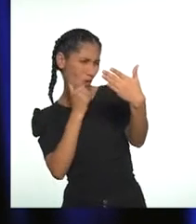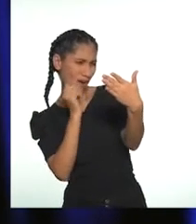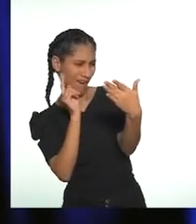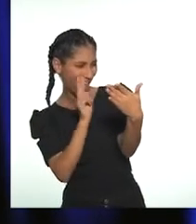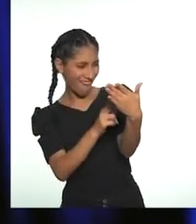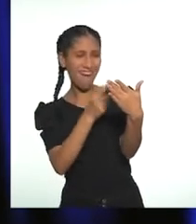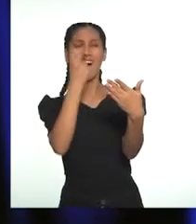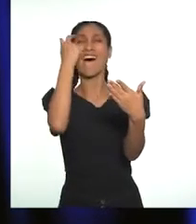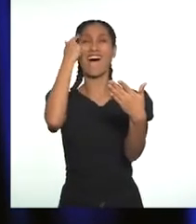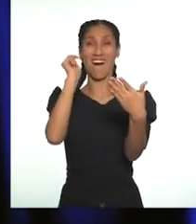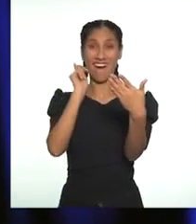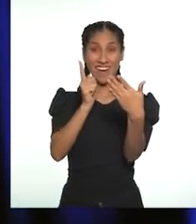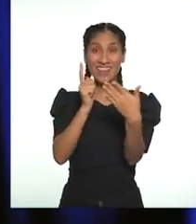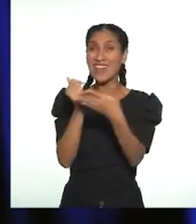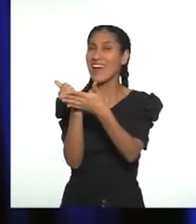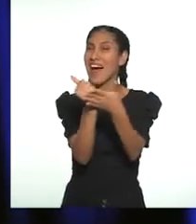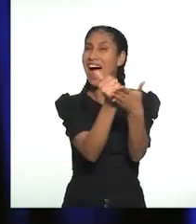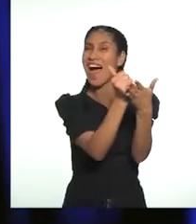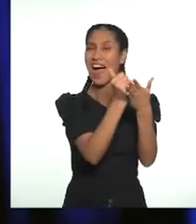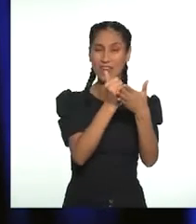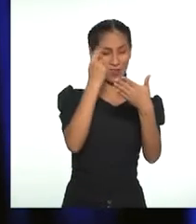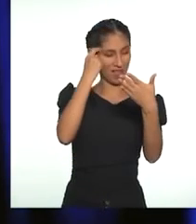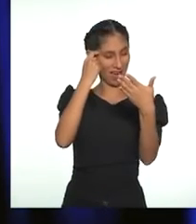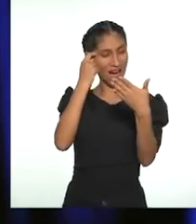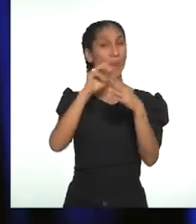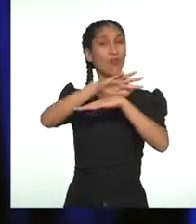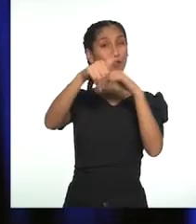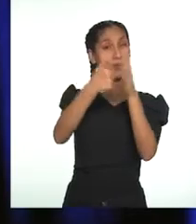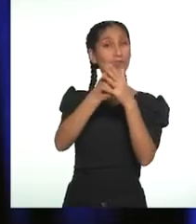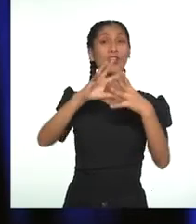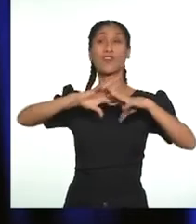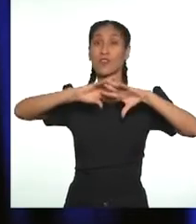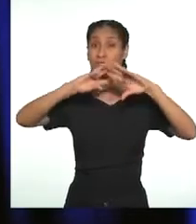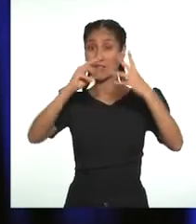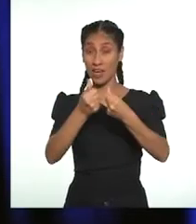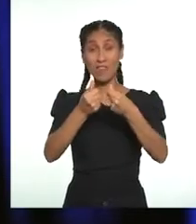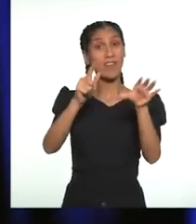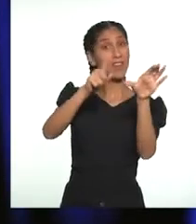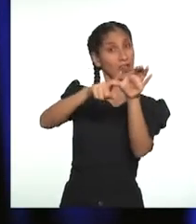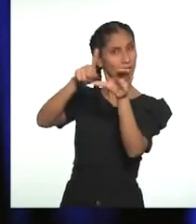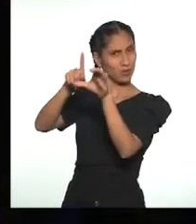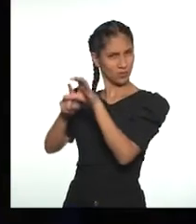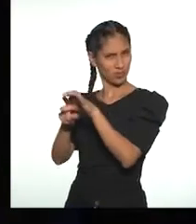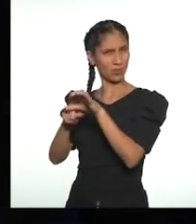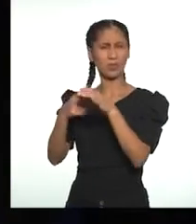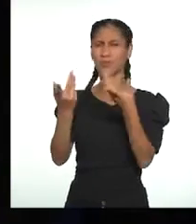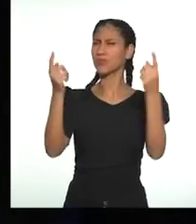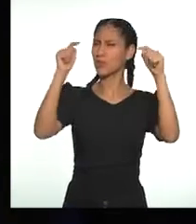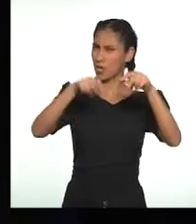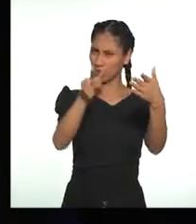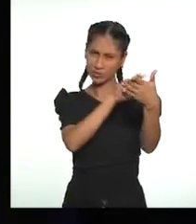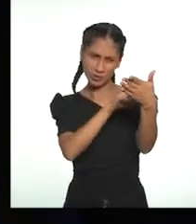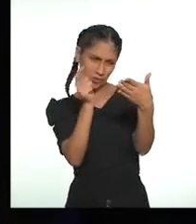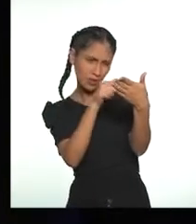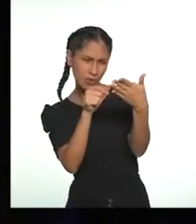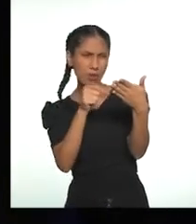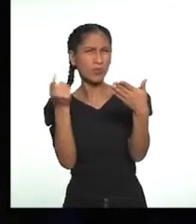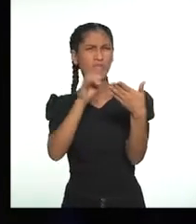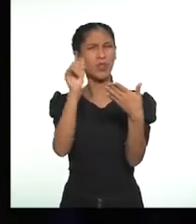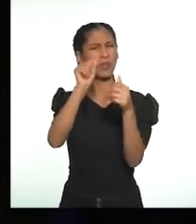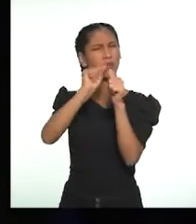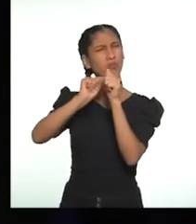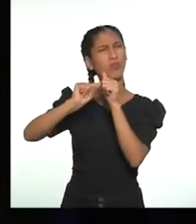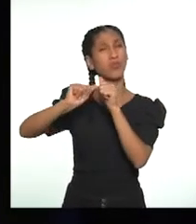otras realidades, la cual aporta a construir una sociedad inclusiva e intercultural. Con la lectura de hoy